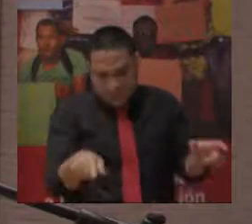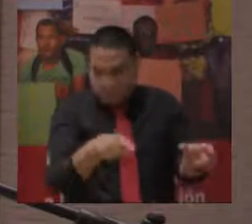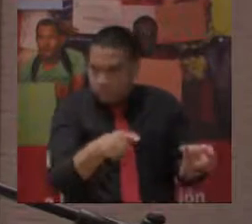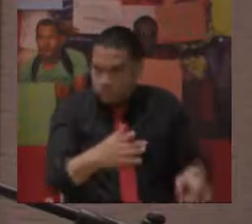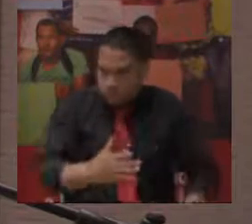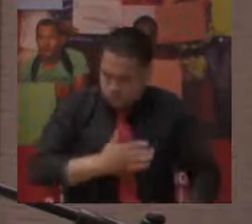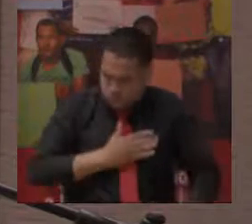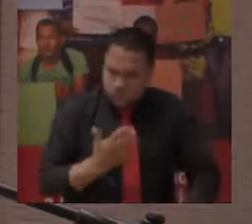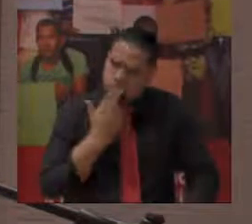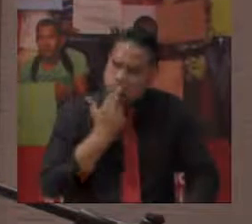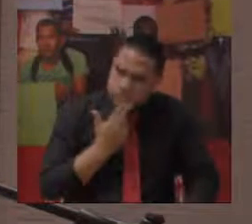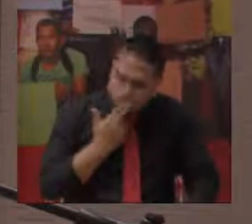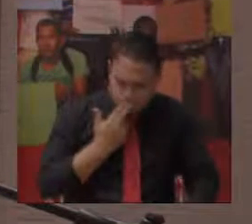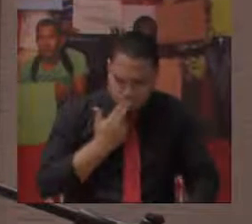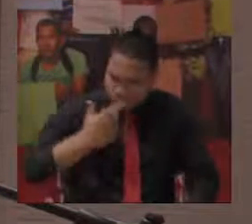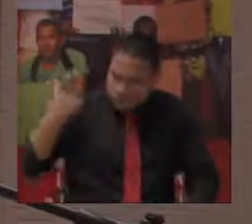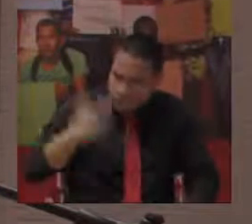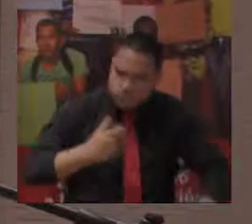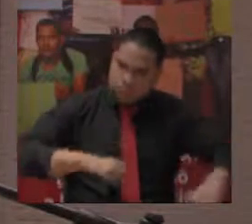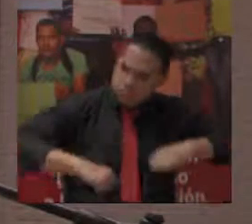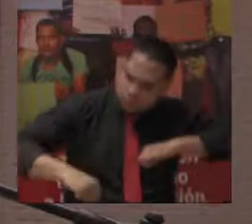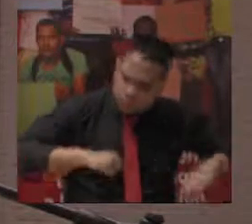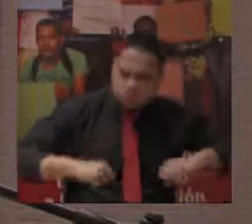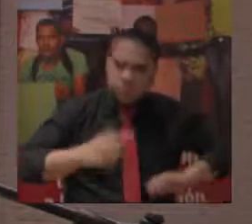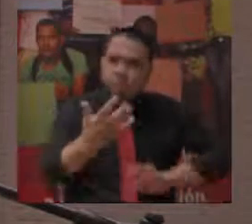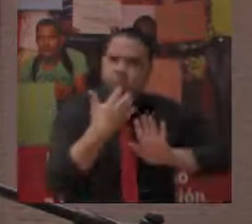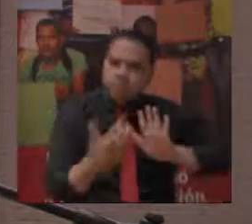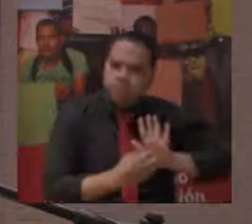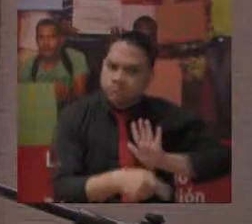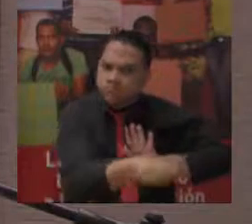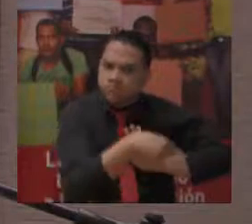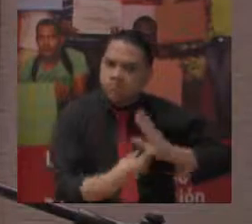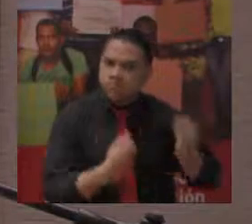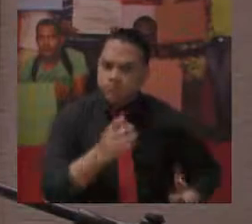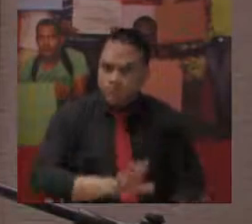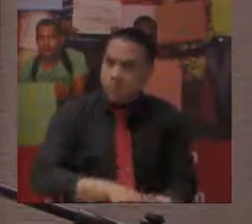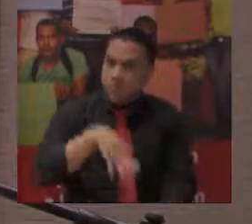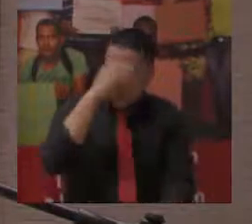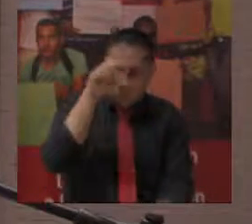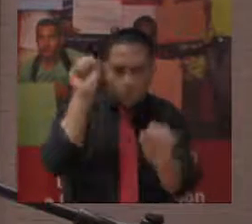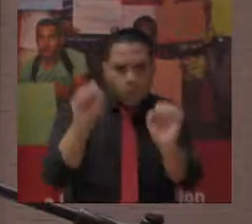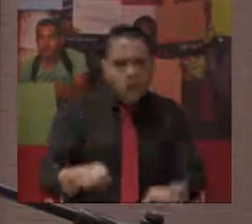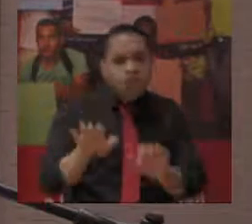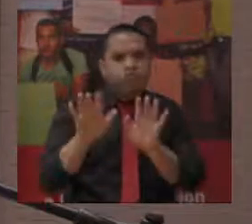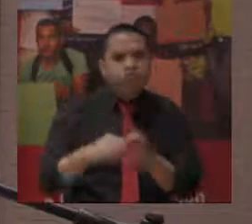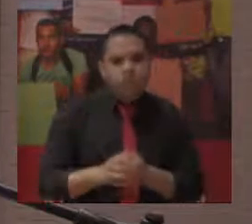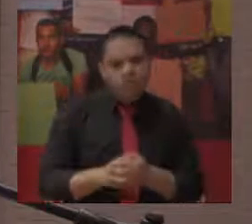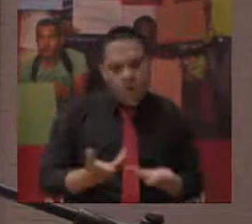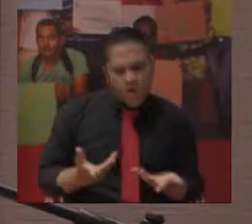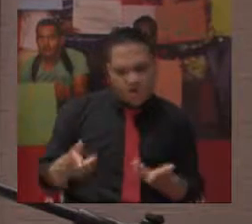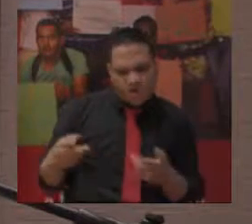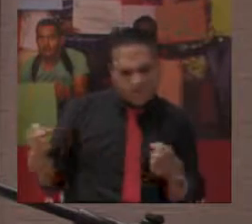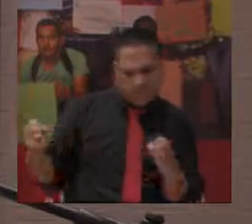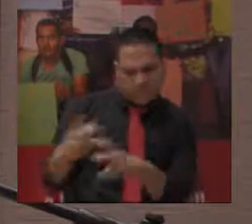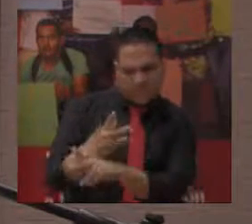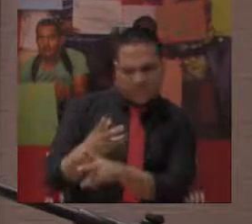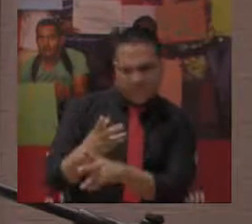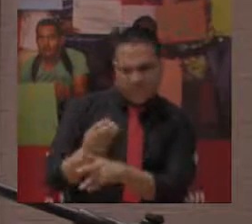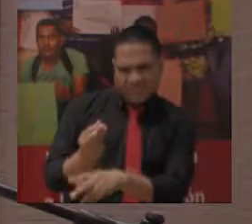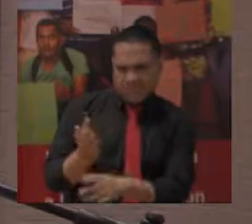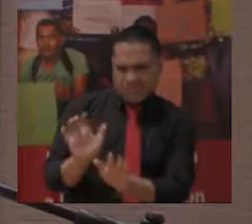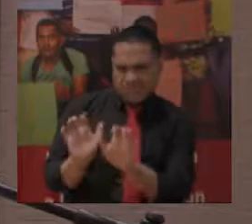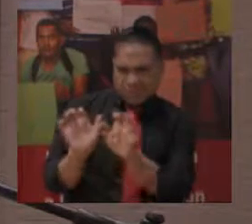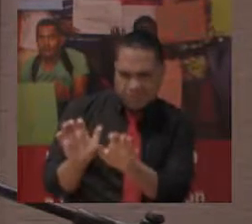hipercomprometidos, unos ciudadanos que dan ejemplo, unos ciudadanos que aprenden a transformar esas dinámicas de violencia y de exclusión a